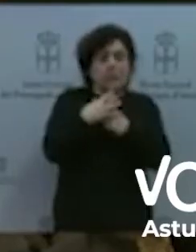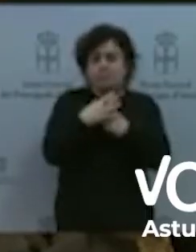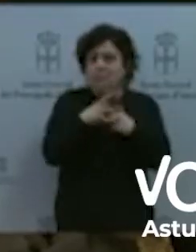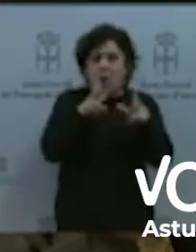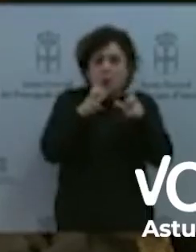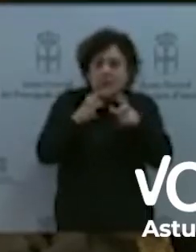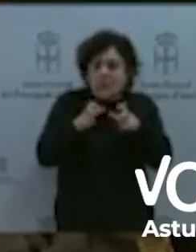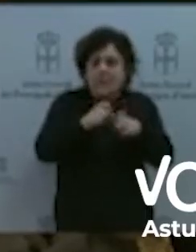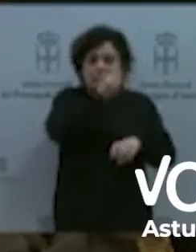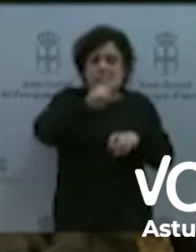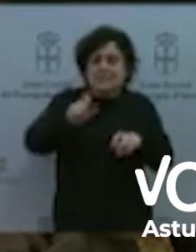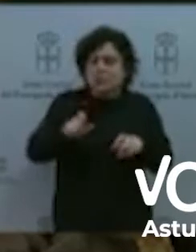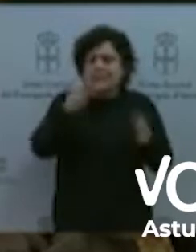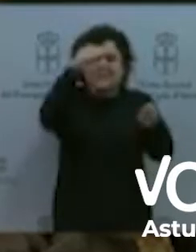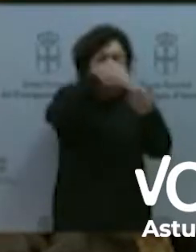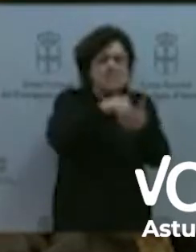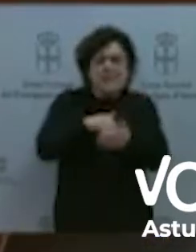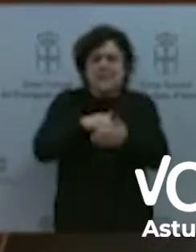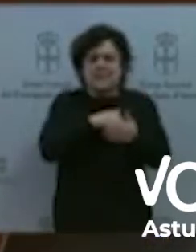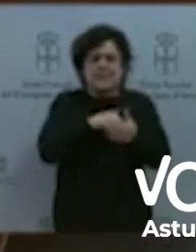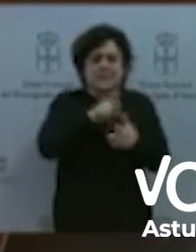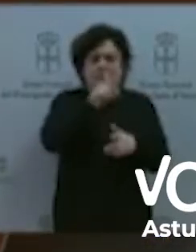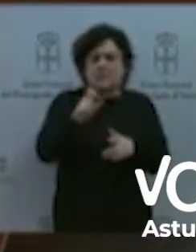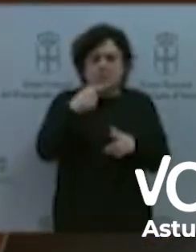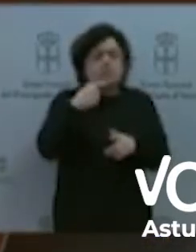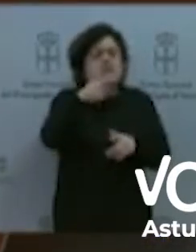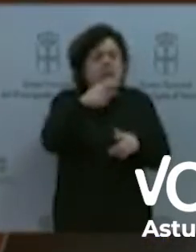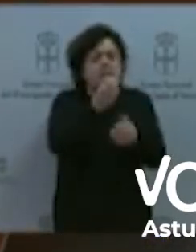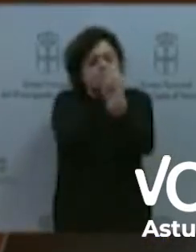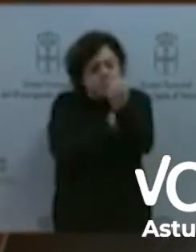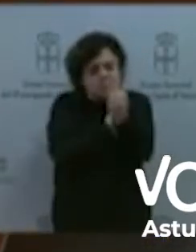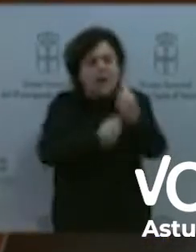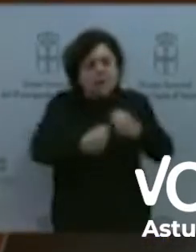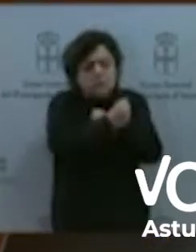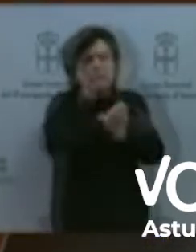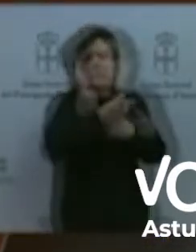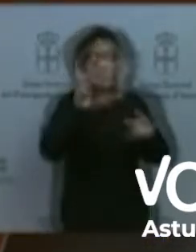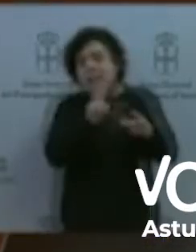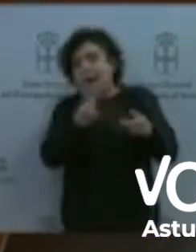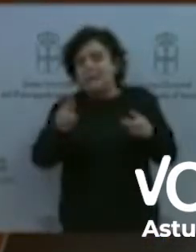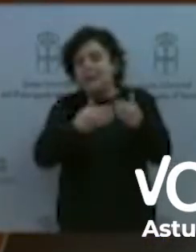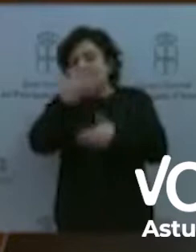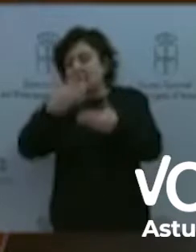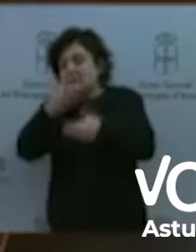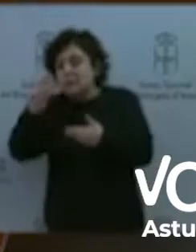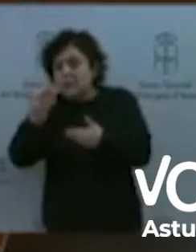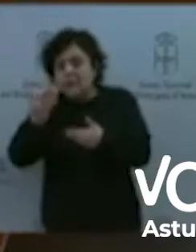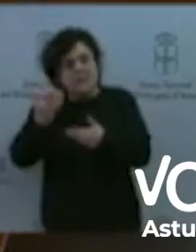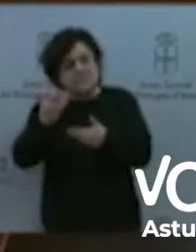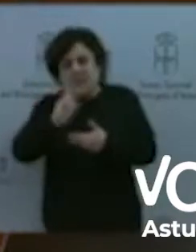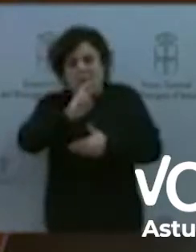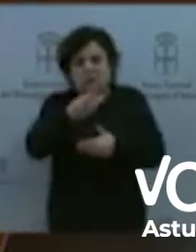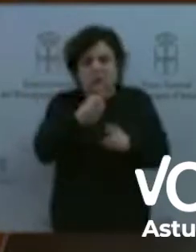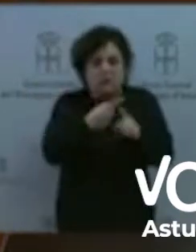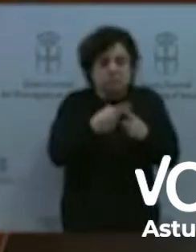Póngase usted en esta situación, no me diga que yo me ponga en la situación de los MENAS, póngase, que usted es la consejera. Su supuesto enfoque social